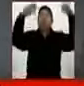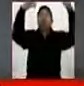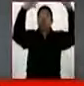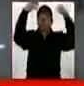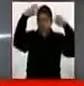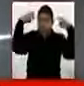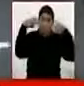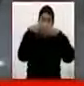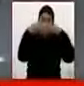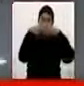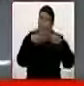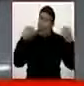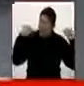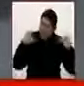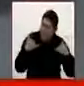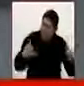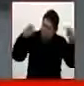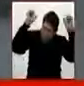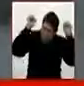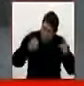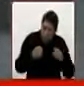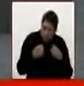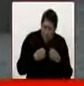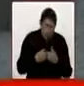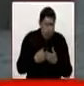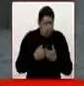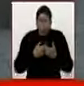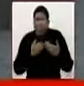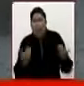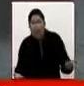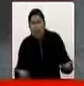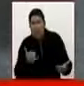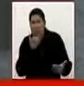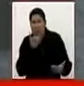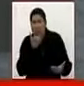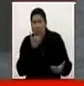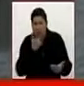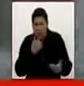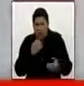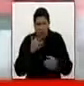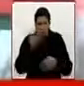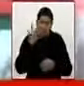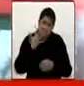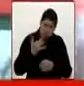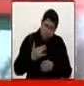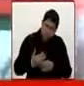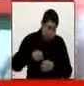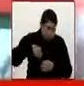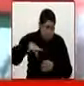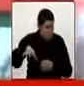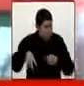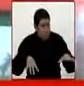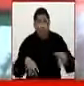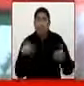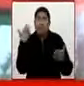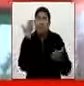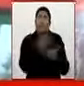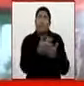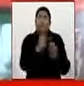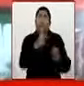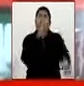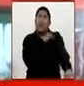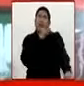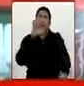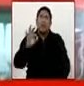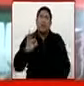electricidad. Aún en el lugar se puede evidenciar lamentablemente lo que son los rastros de sangre. Llegar al kilómetro 9,